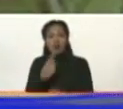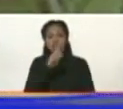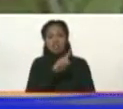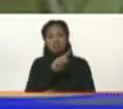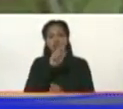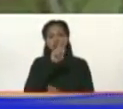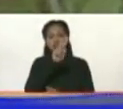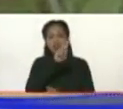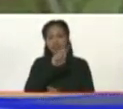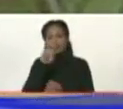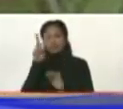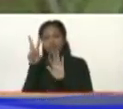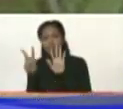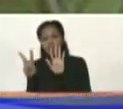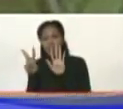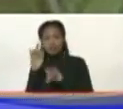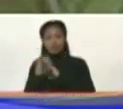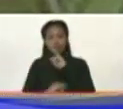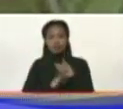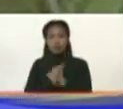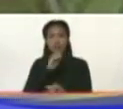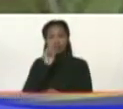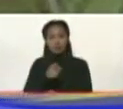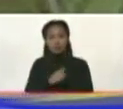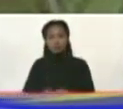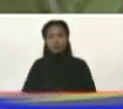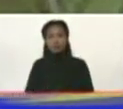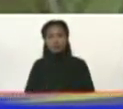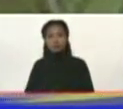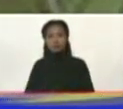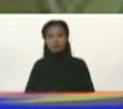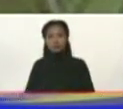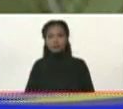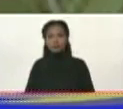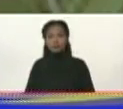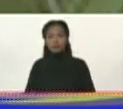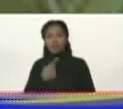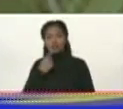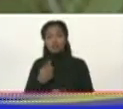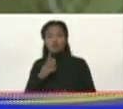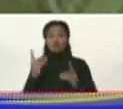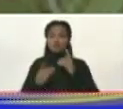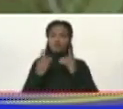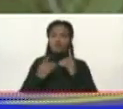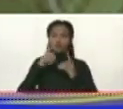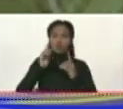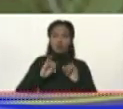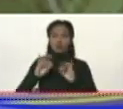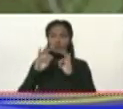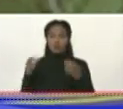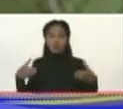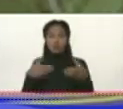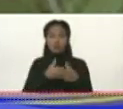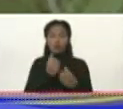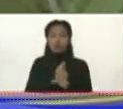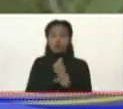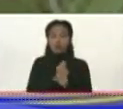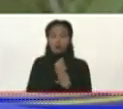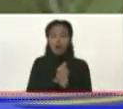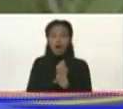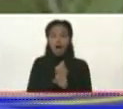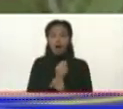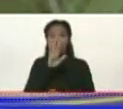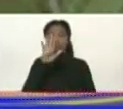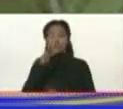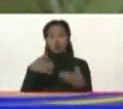117 delegados internacionales, y dimos la discusión en mesas de trabajo,